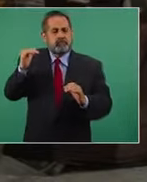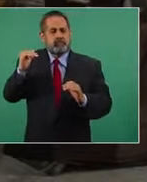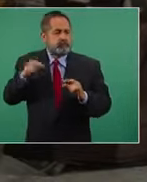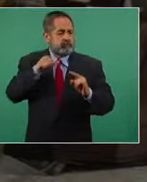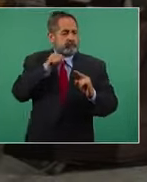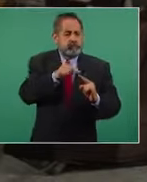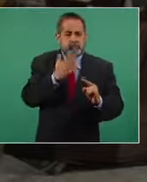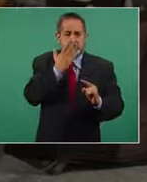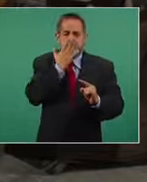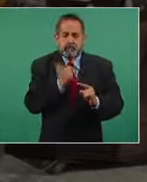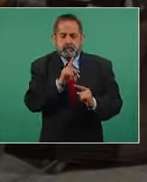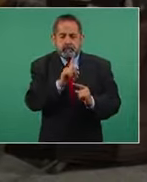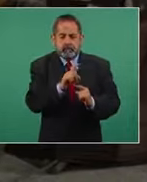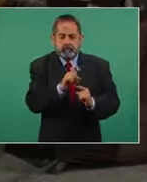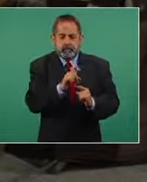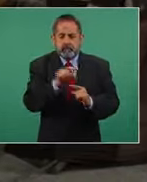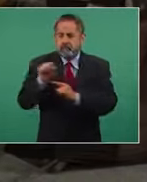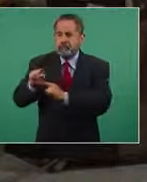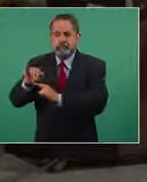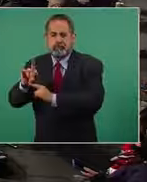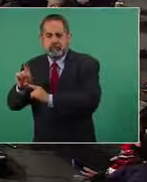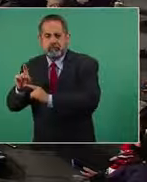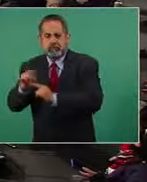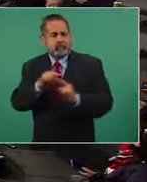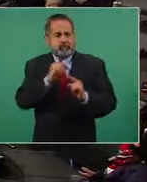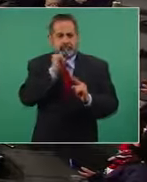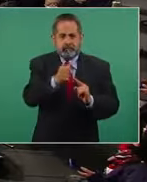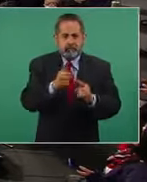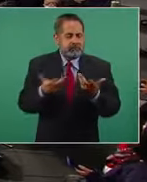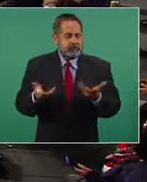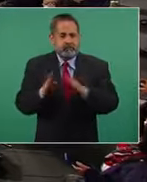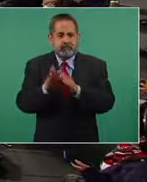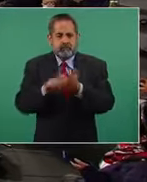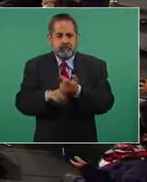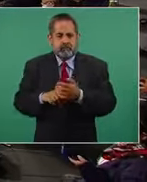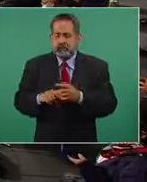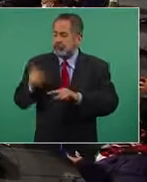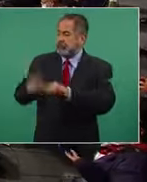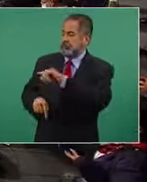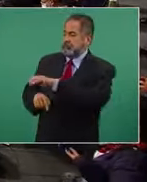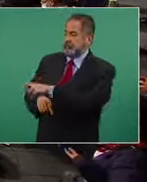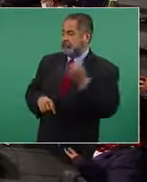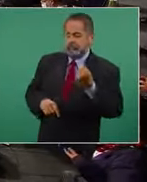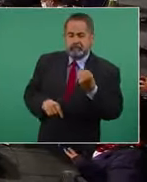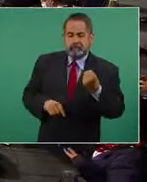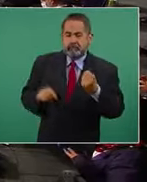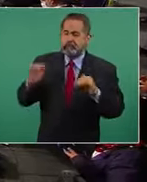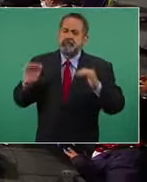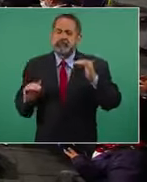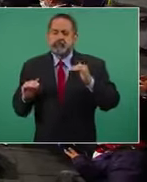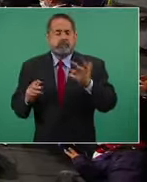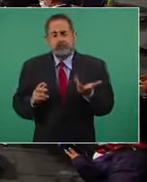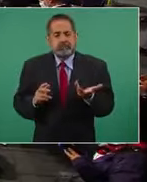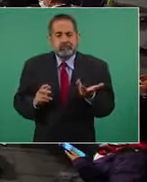tiene agua y el otro sí? Y tampoco es que le quita agua. Y además es una